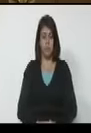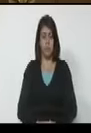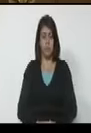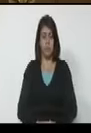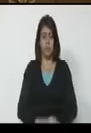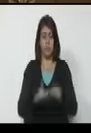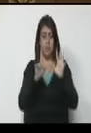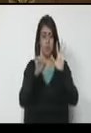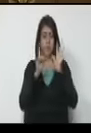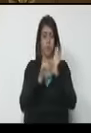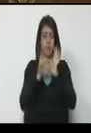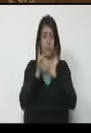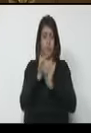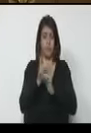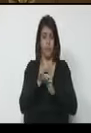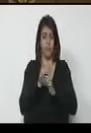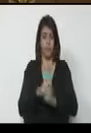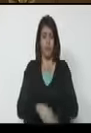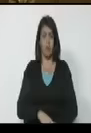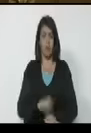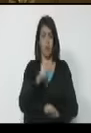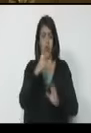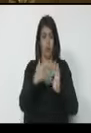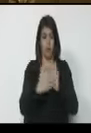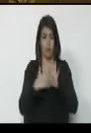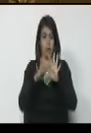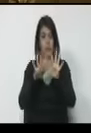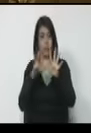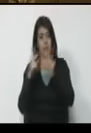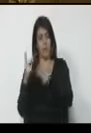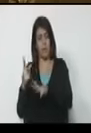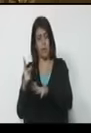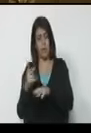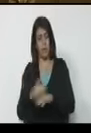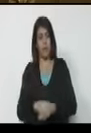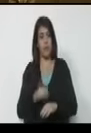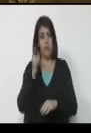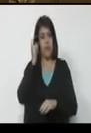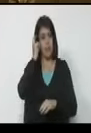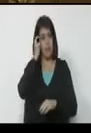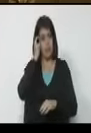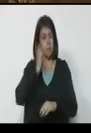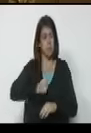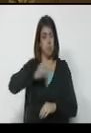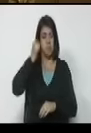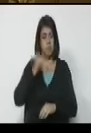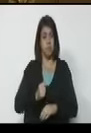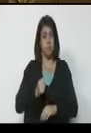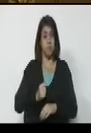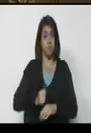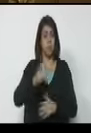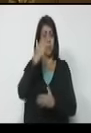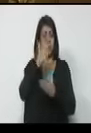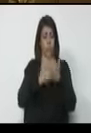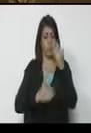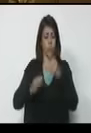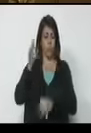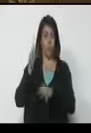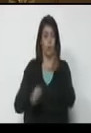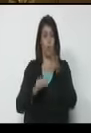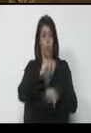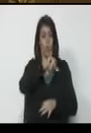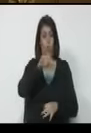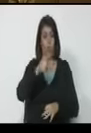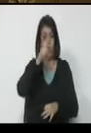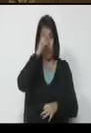El 6 de abril de 2017, día nefasto, el criminal prófugo de la justicia venezolana,